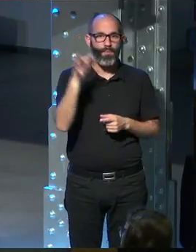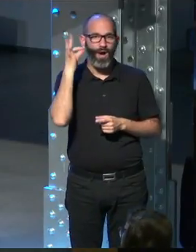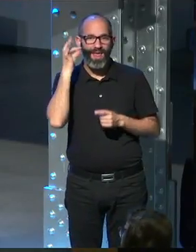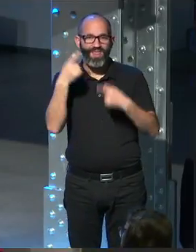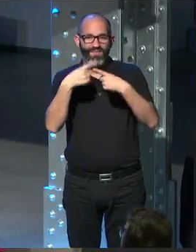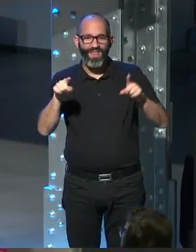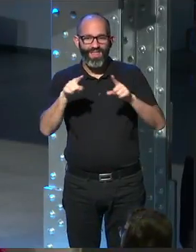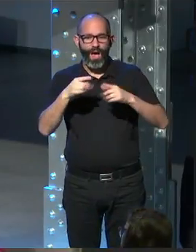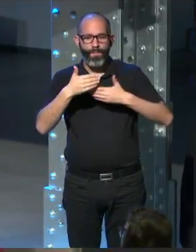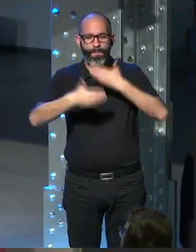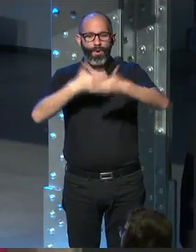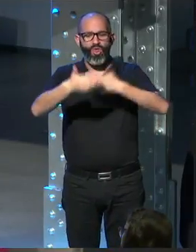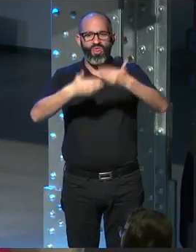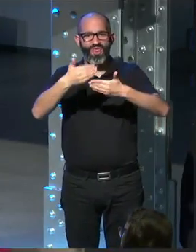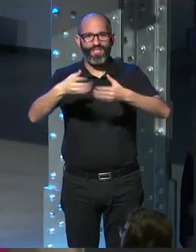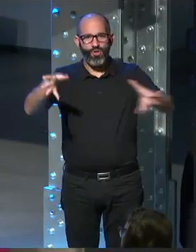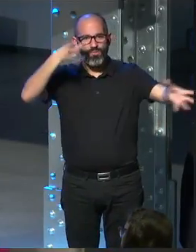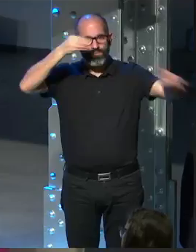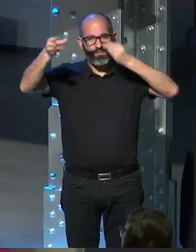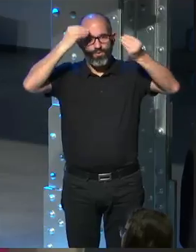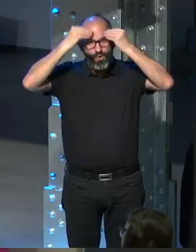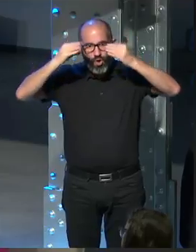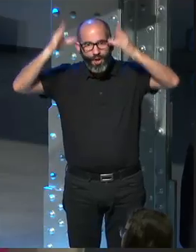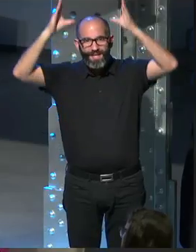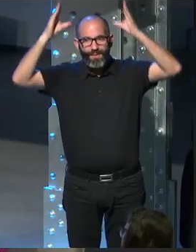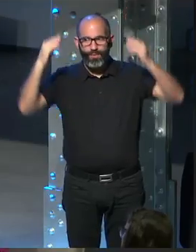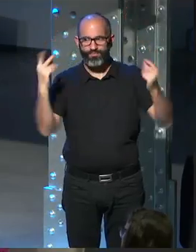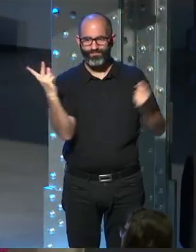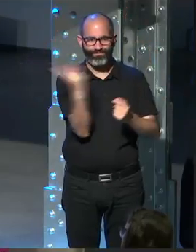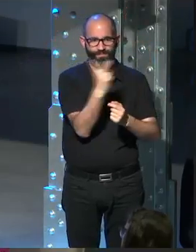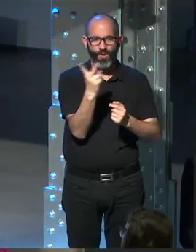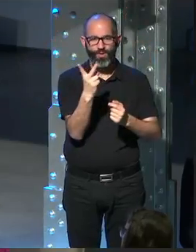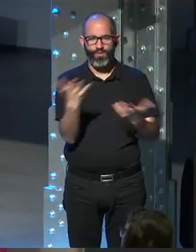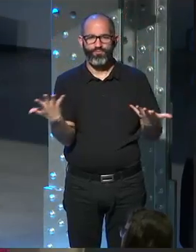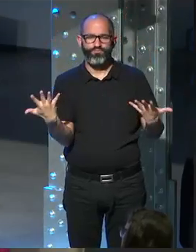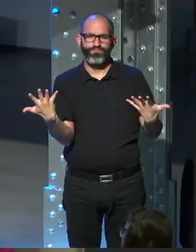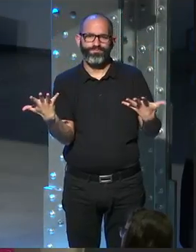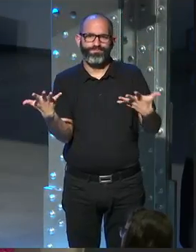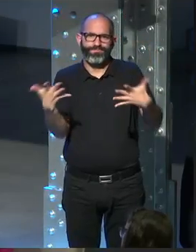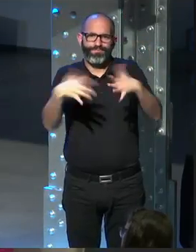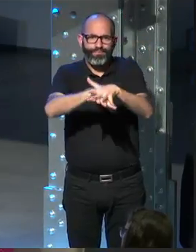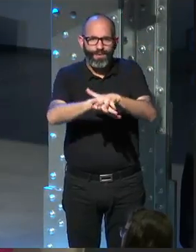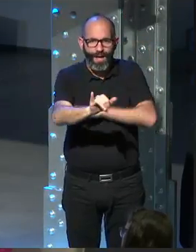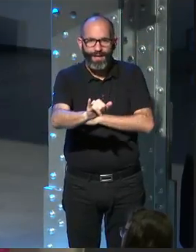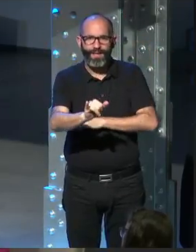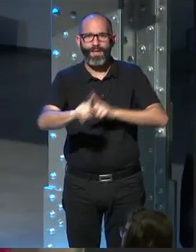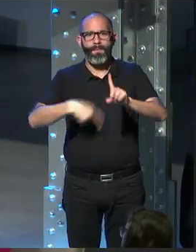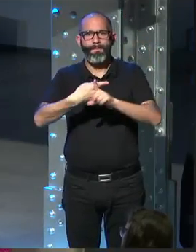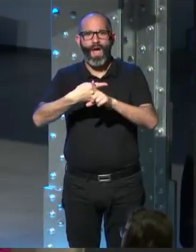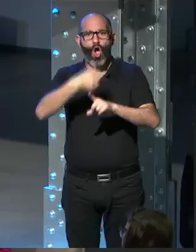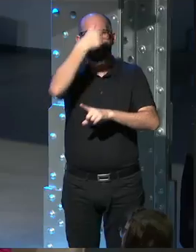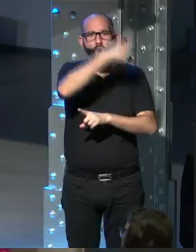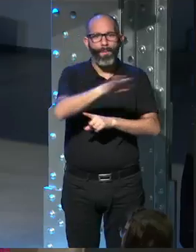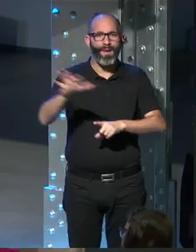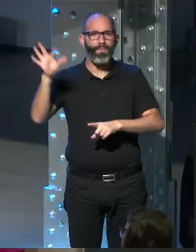de procesos cognitivos, especialmente procesos perceptuales, el solapamiento entre distribución de hombres y mujeres es